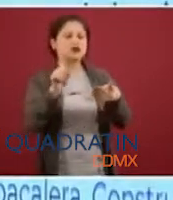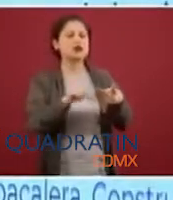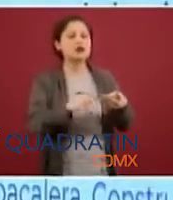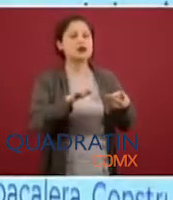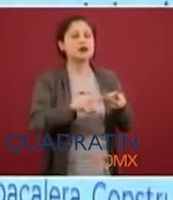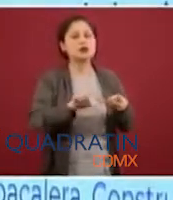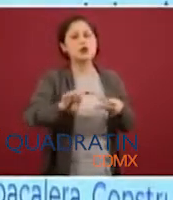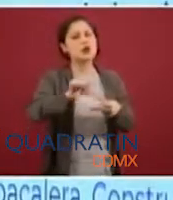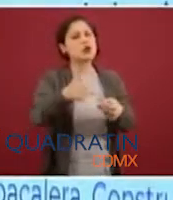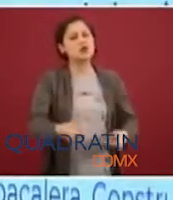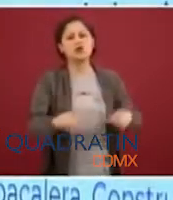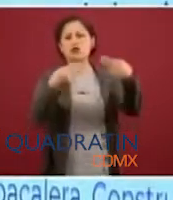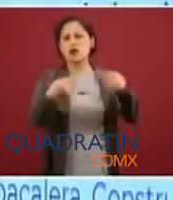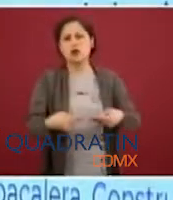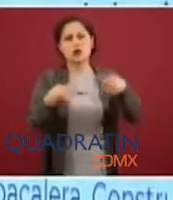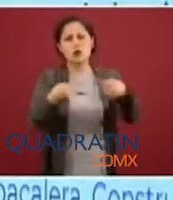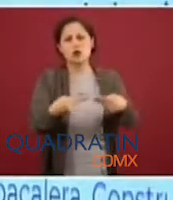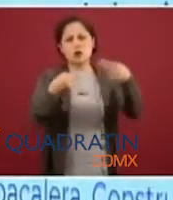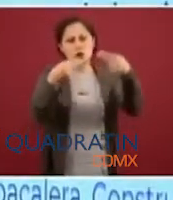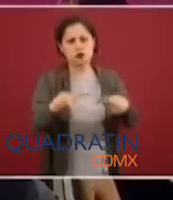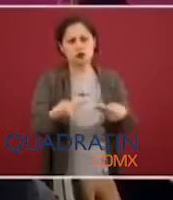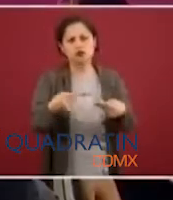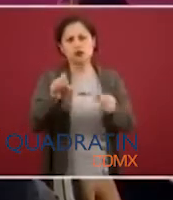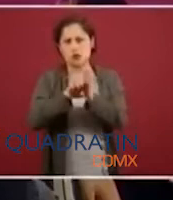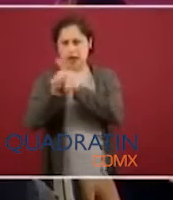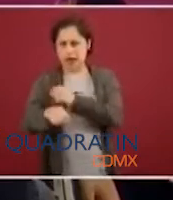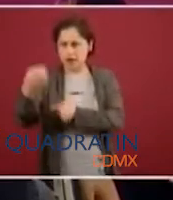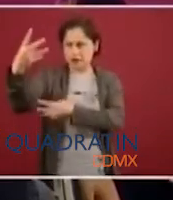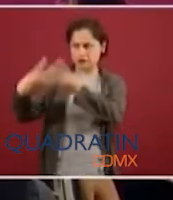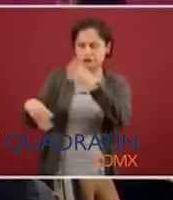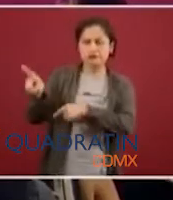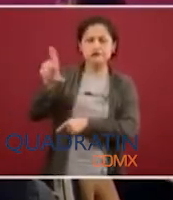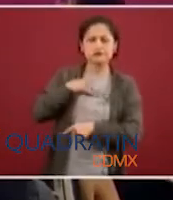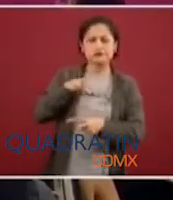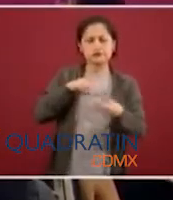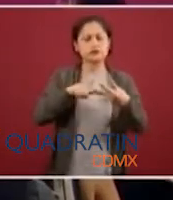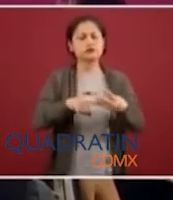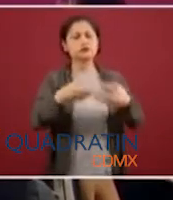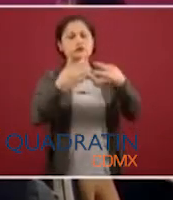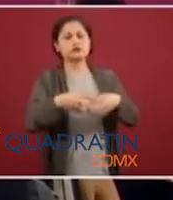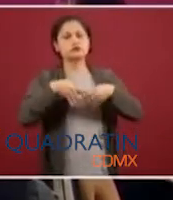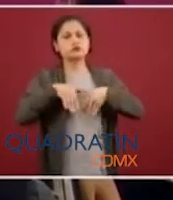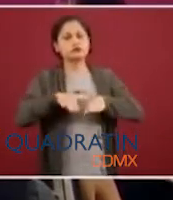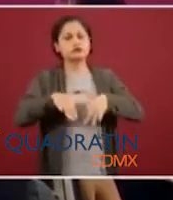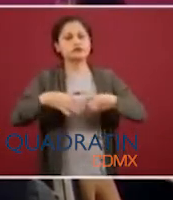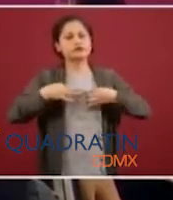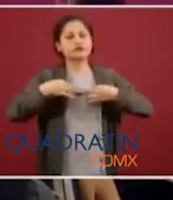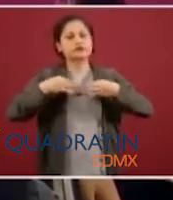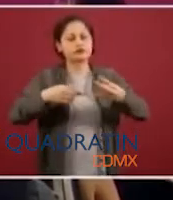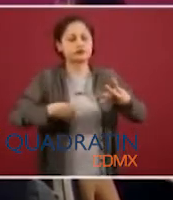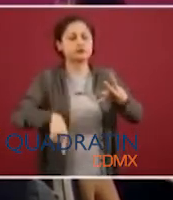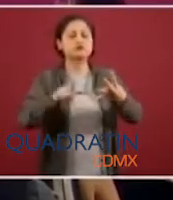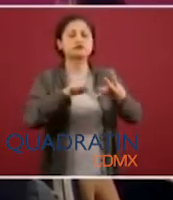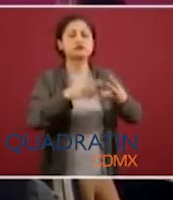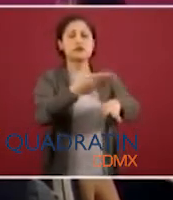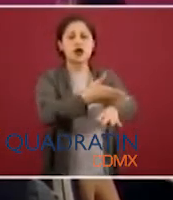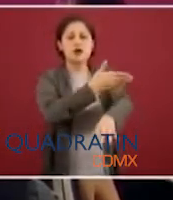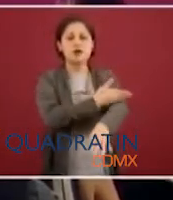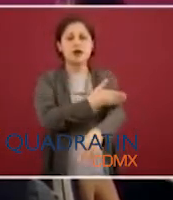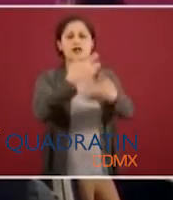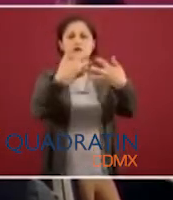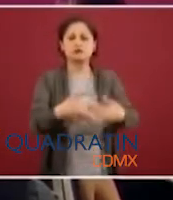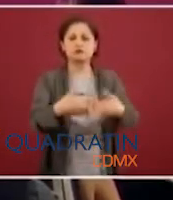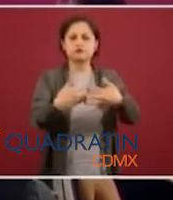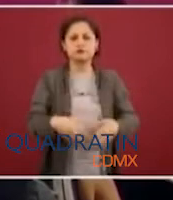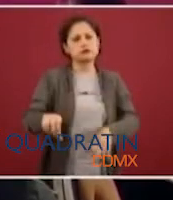otros productos no esenciales, aquí están algunos ejemplos, la industria textil, la industria maderera y otras actividades como la